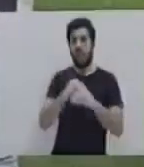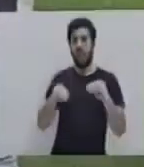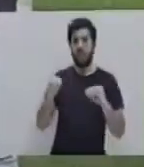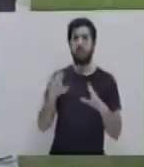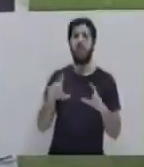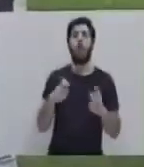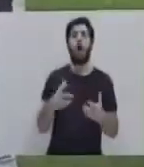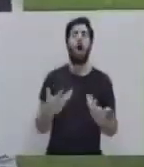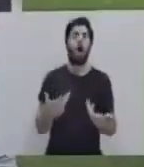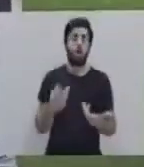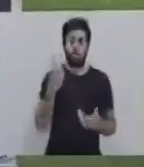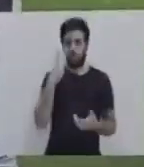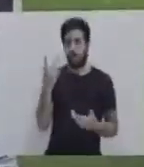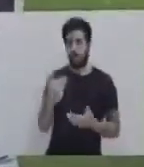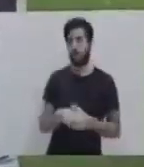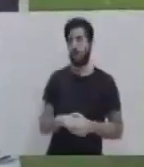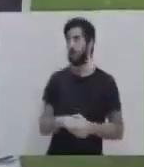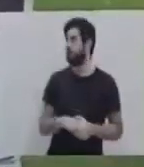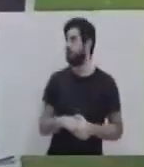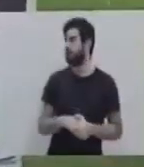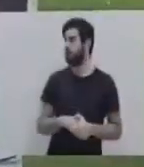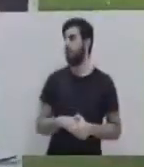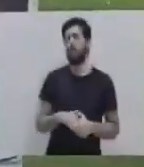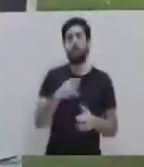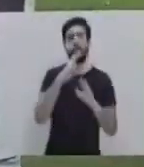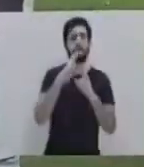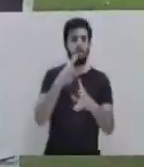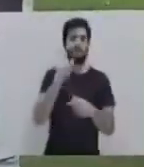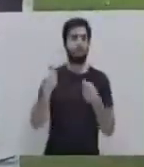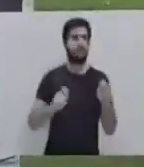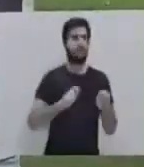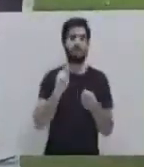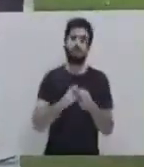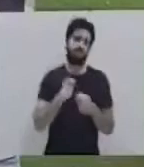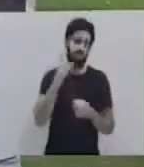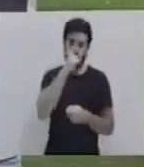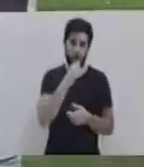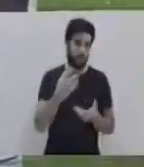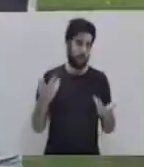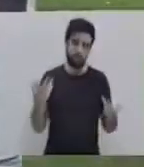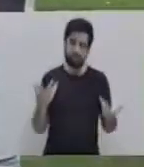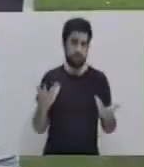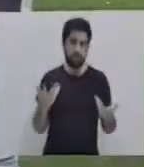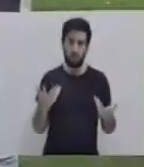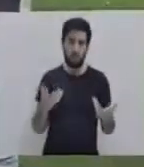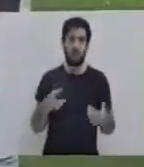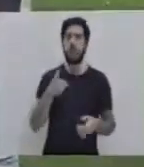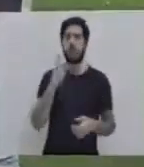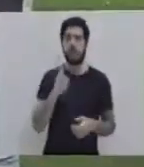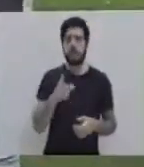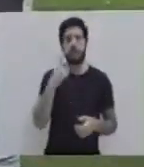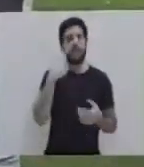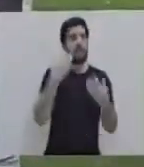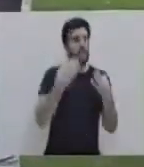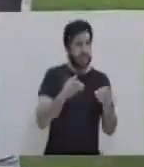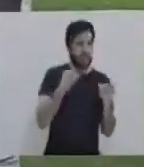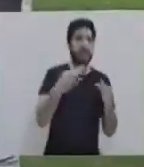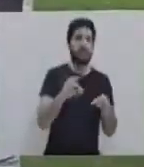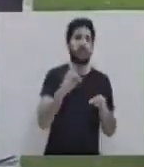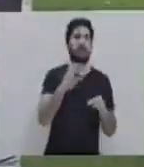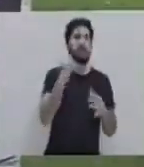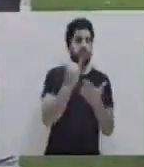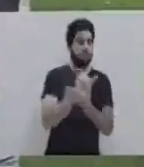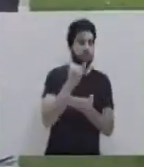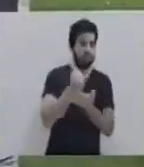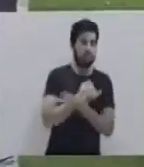el fenómeno del niño o de la niña? Una respuesta exacta a esa pregunta no existe. Siempre se ha tratado de investigar,